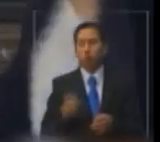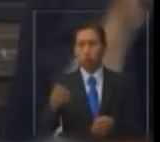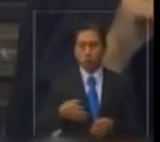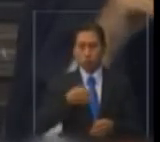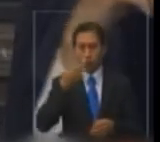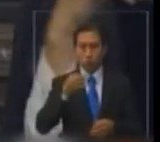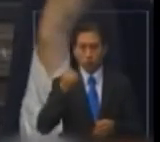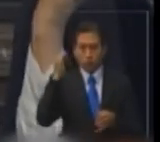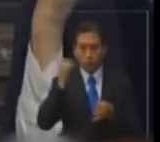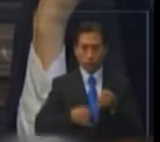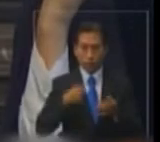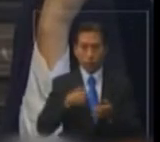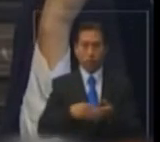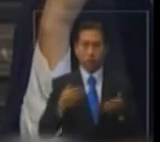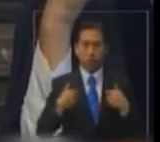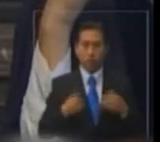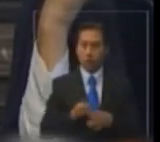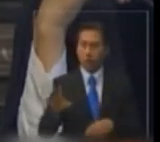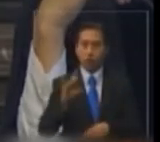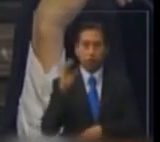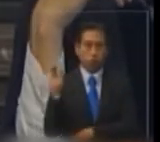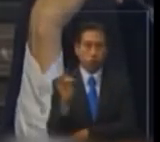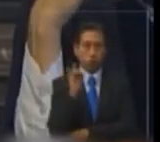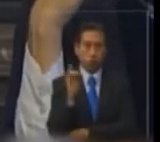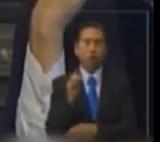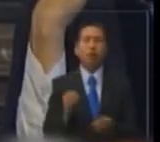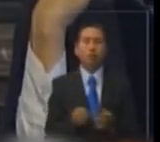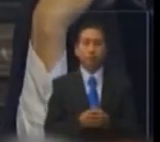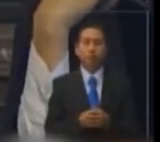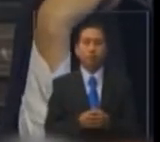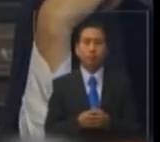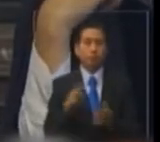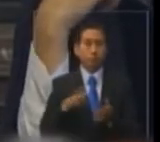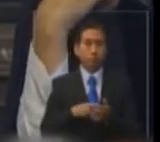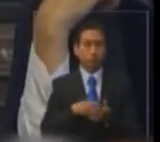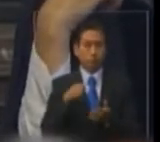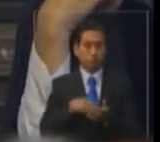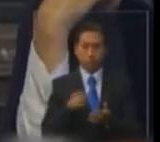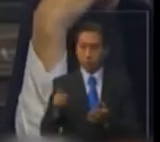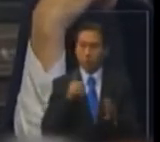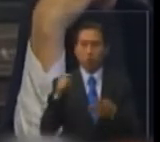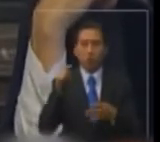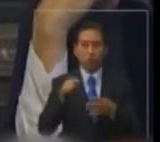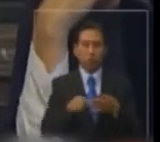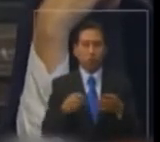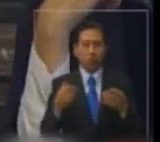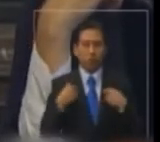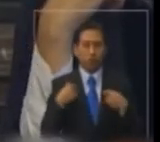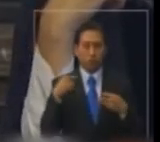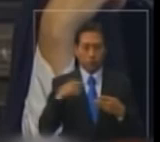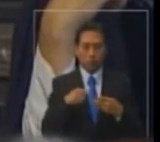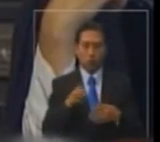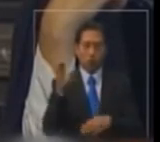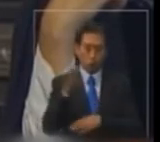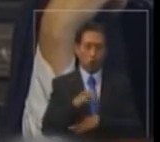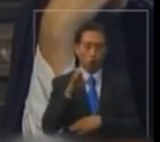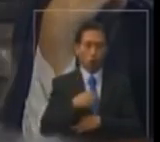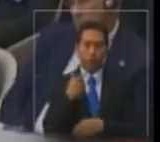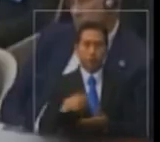alegatos finales presentados por Bolivia, que se basan en la existencia de esta